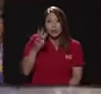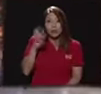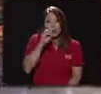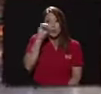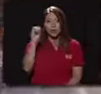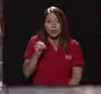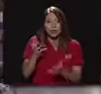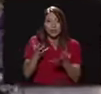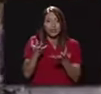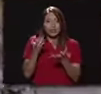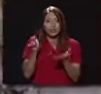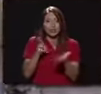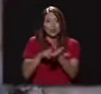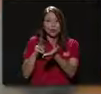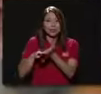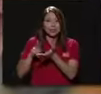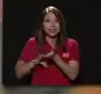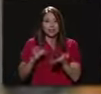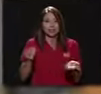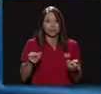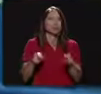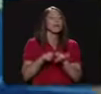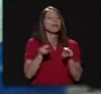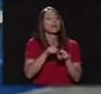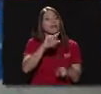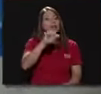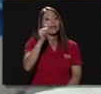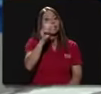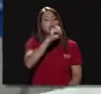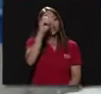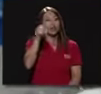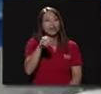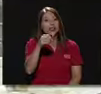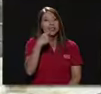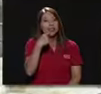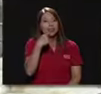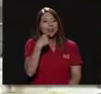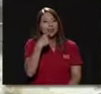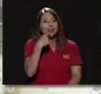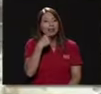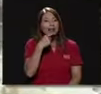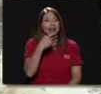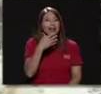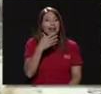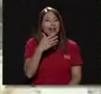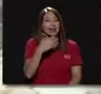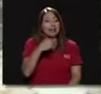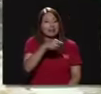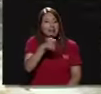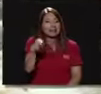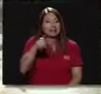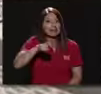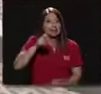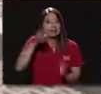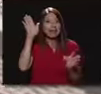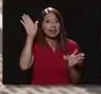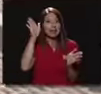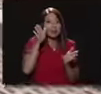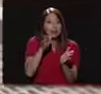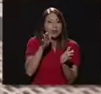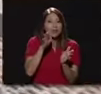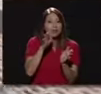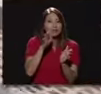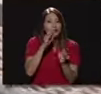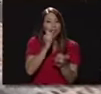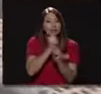un 4% las intenciones de contratación, e incluso hay un 10% que menciona que va a verse en la necesidad de disminuir